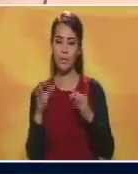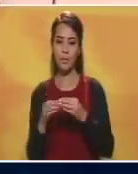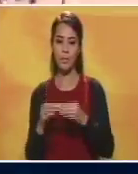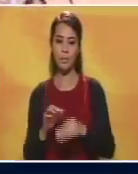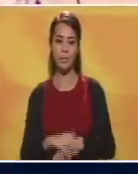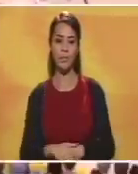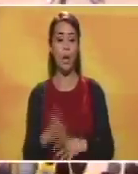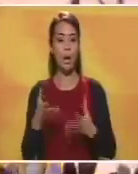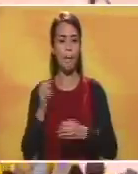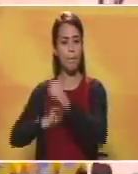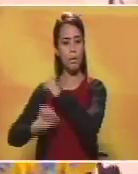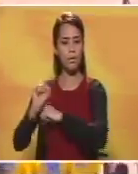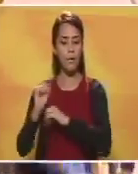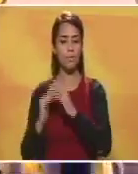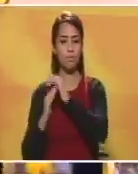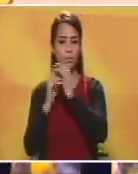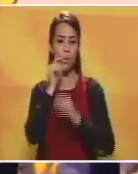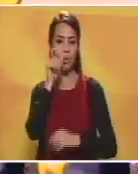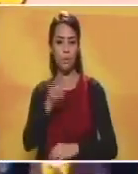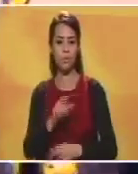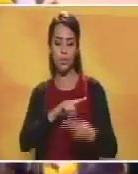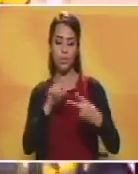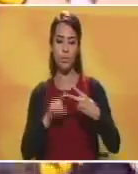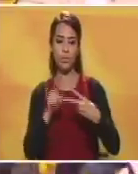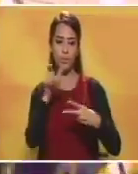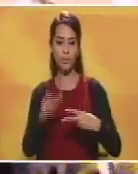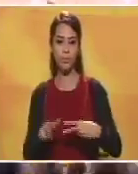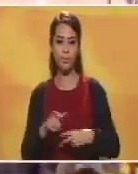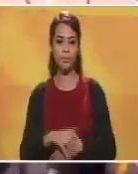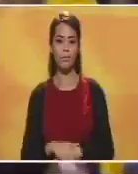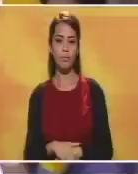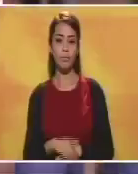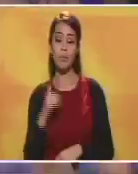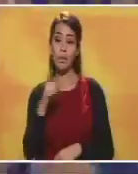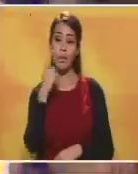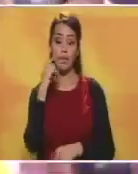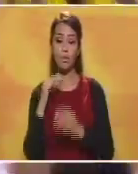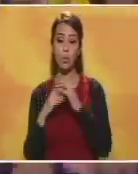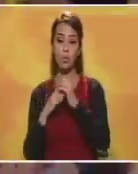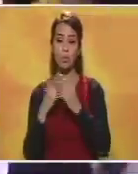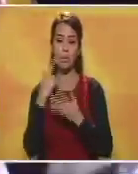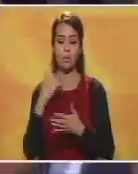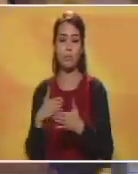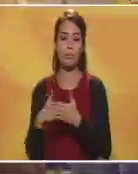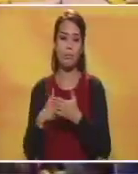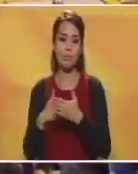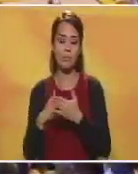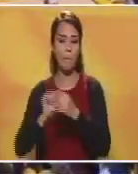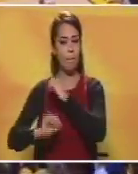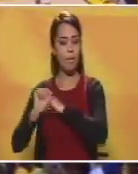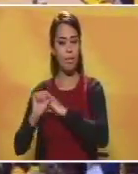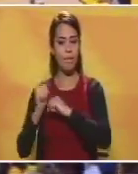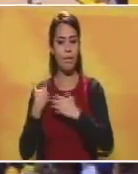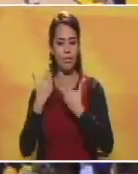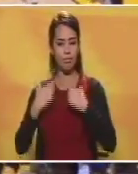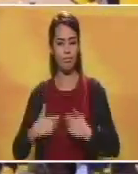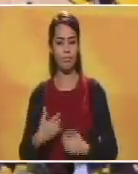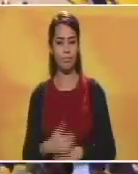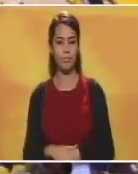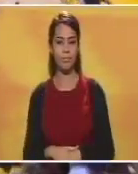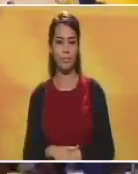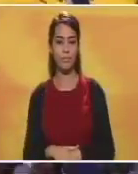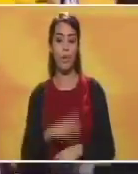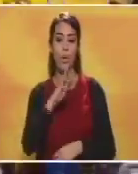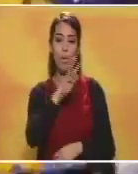campeones defensores estuvieron liderados por Kevin Durant y Klay Thompson, quienes, a pesar de estar limitados por la defensa en la zona perimetral,